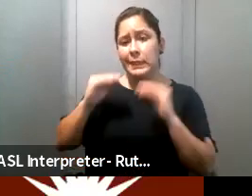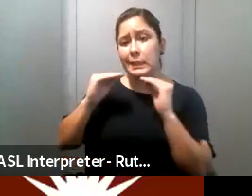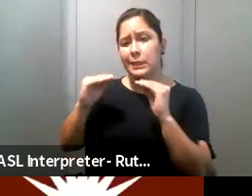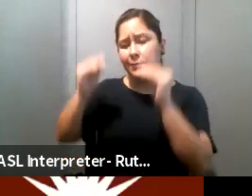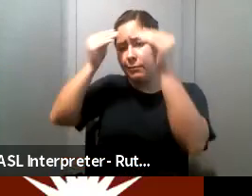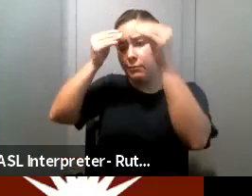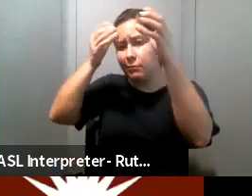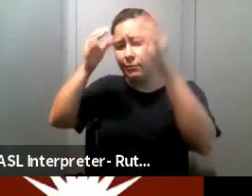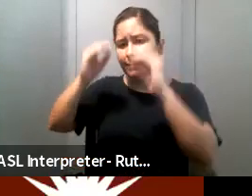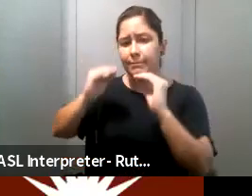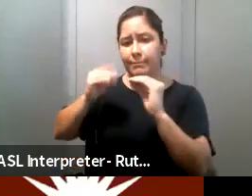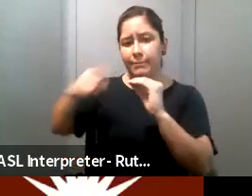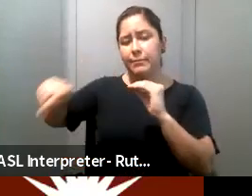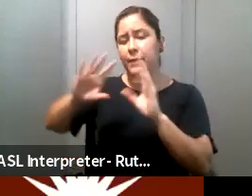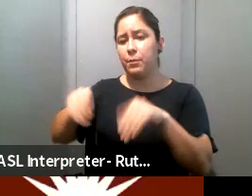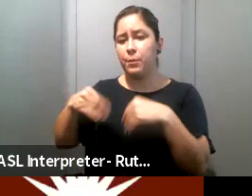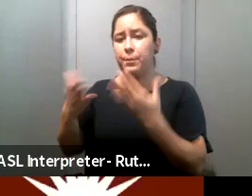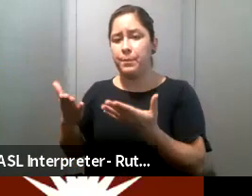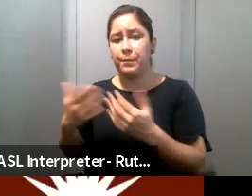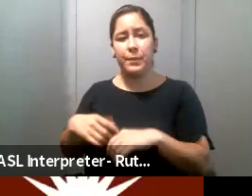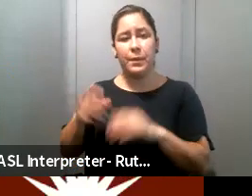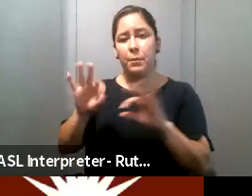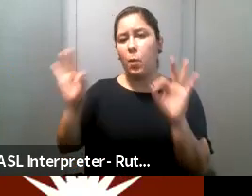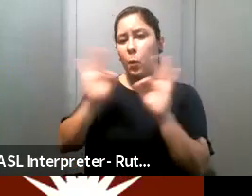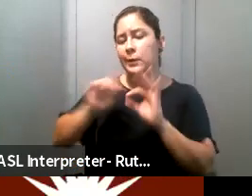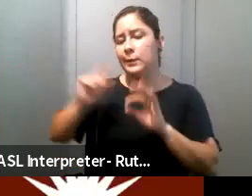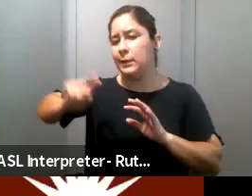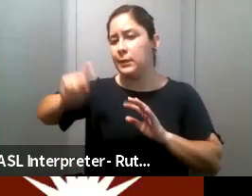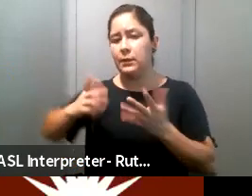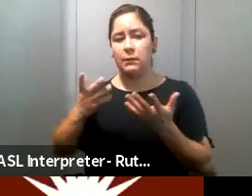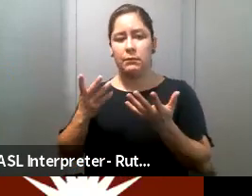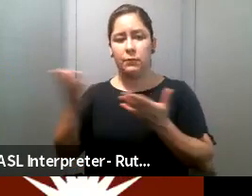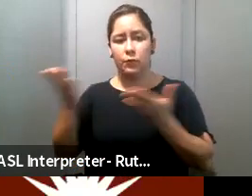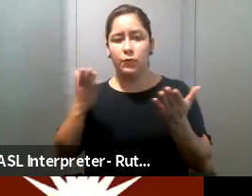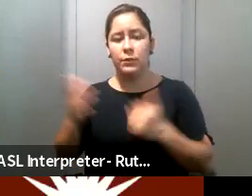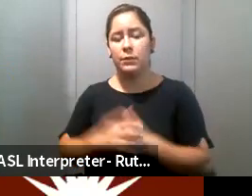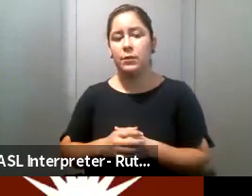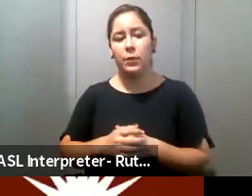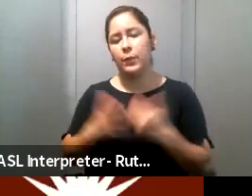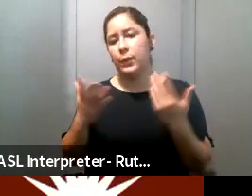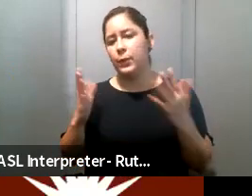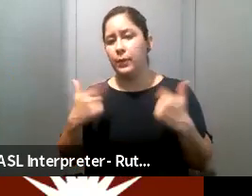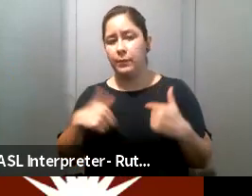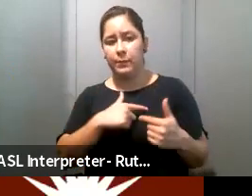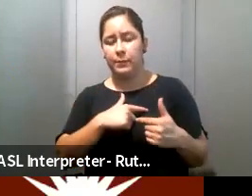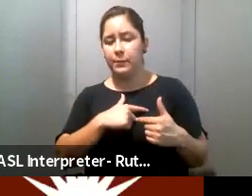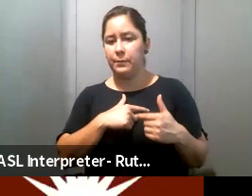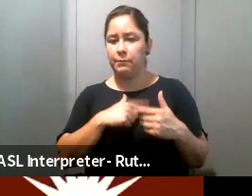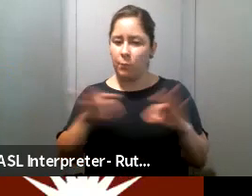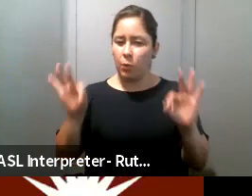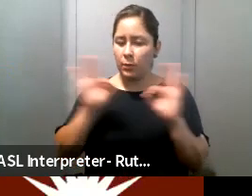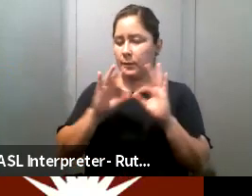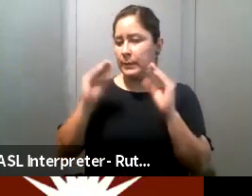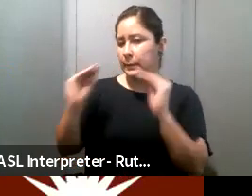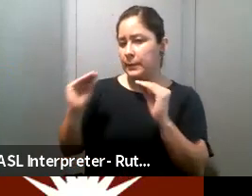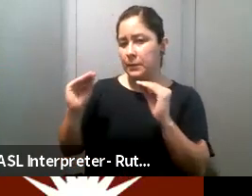servicios auxiliares psicológicos, especialmente nosotros con tener esa conciencia, esa capacitación, no